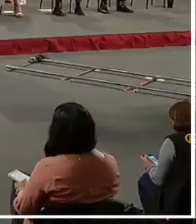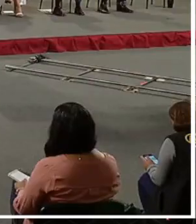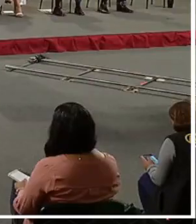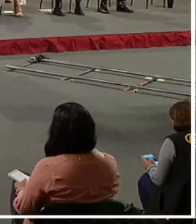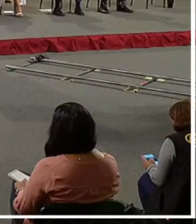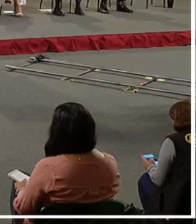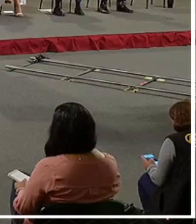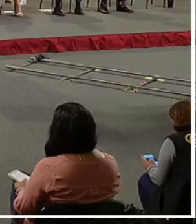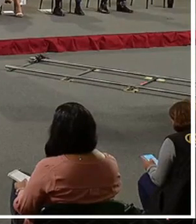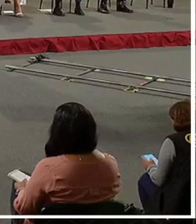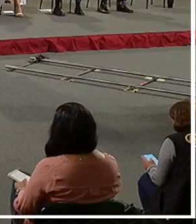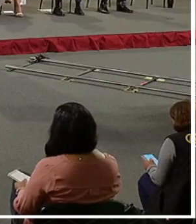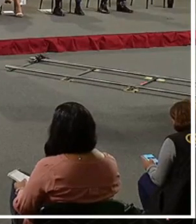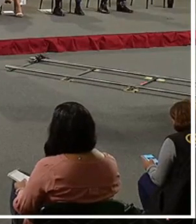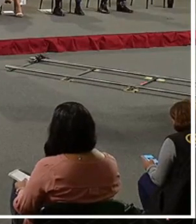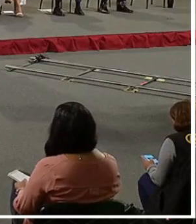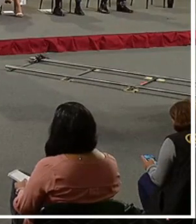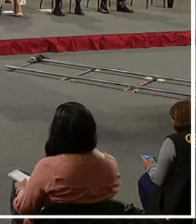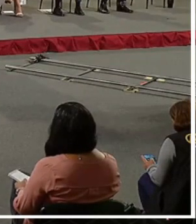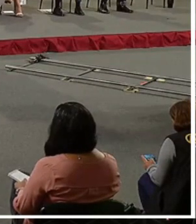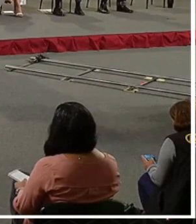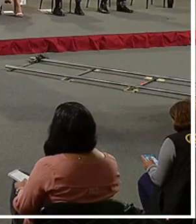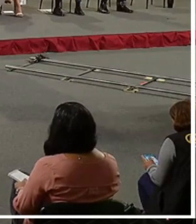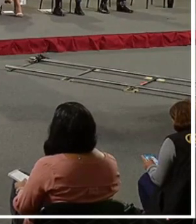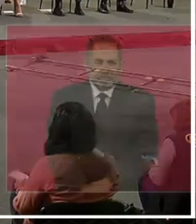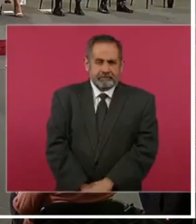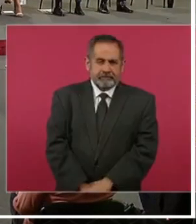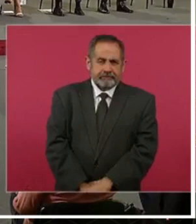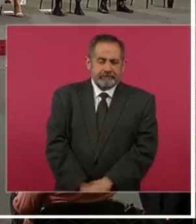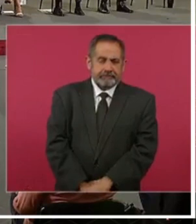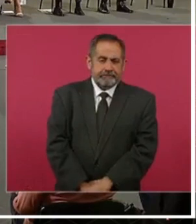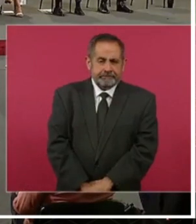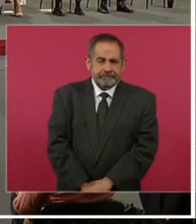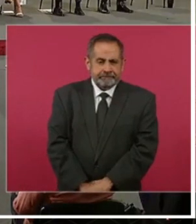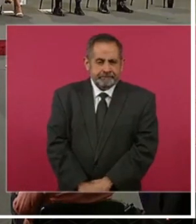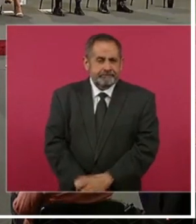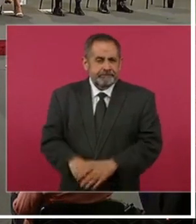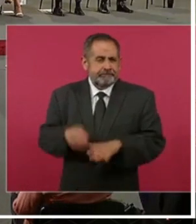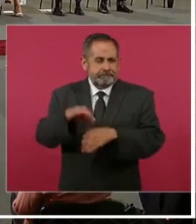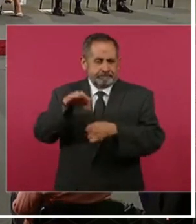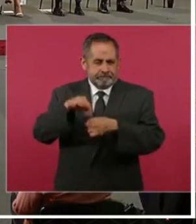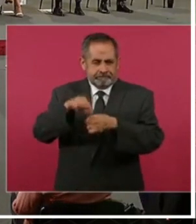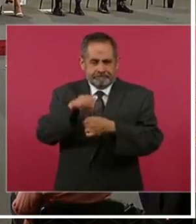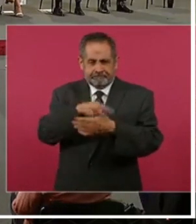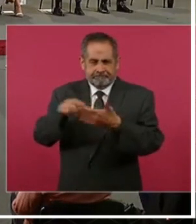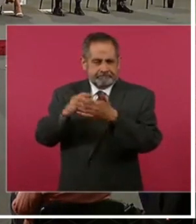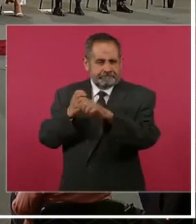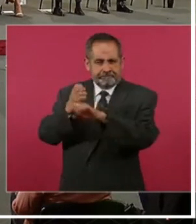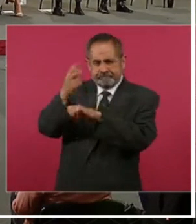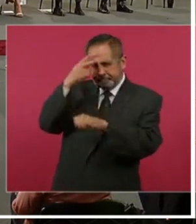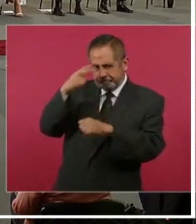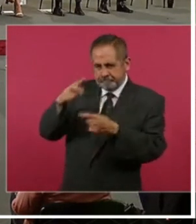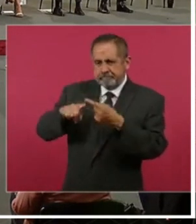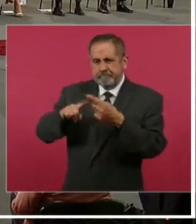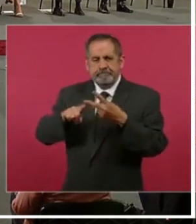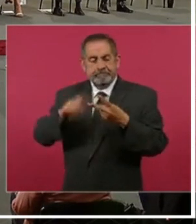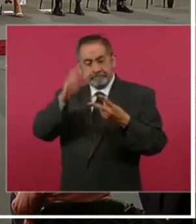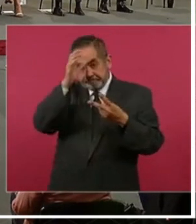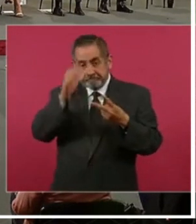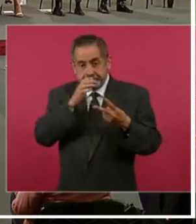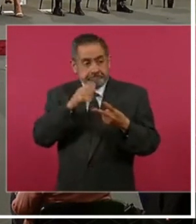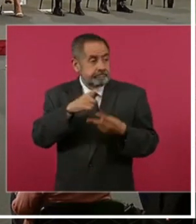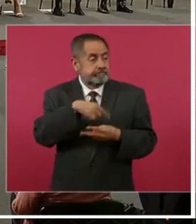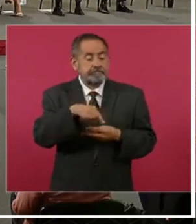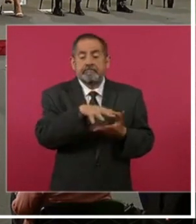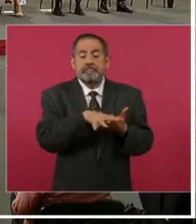Vamos con la siguiente. Ante los procesos electorales en el Estado de México y Coahuila, la mayoría de medios de